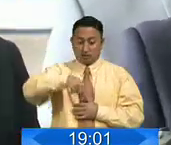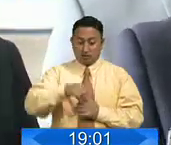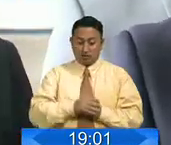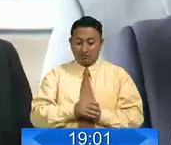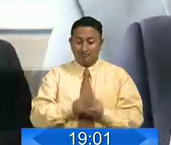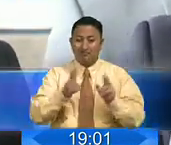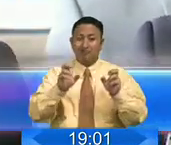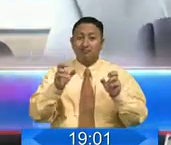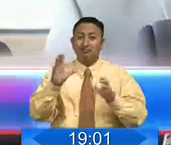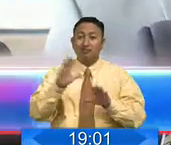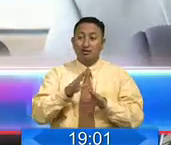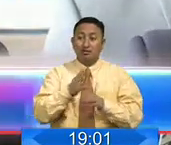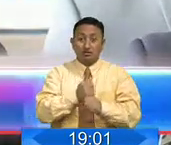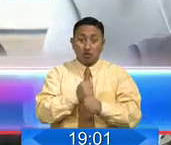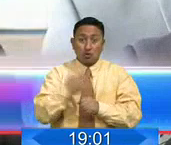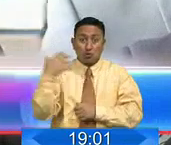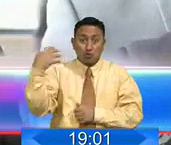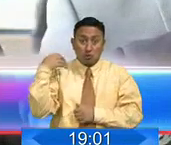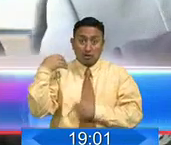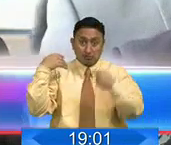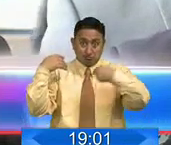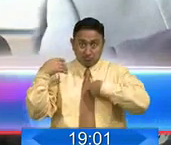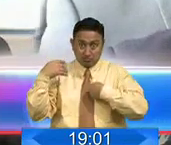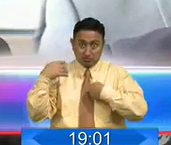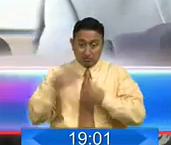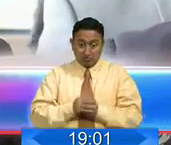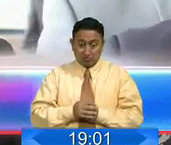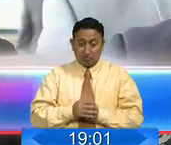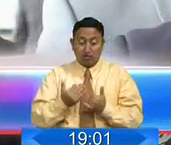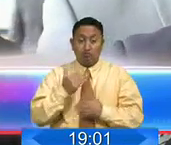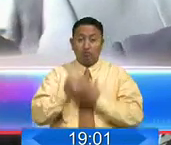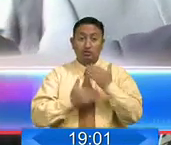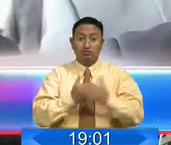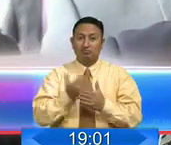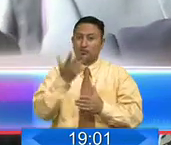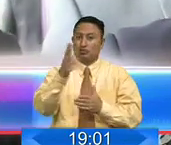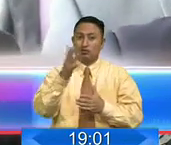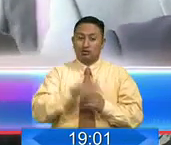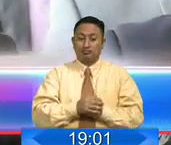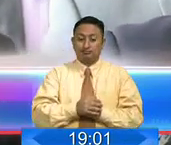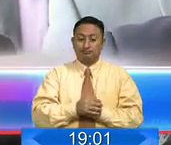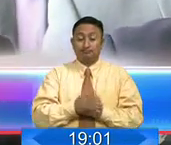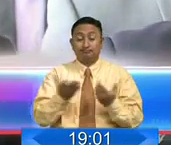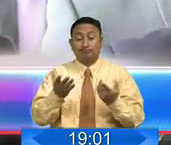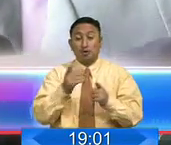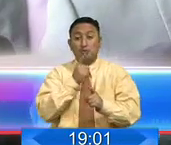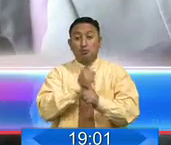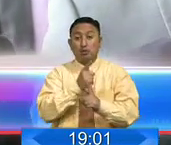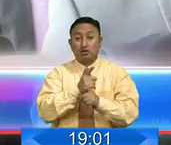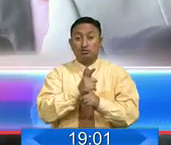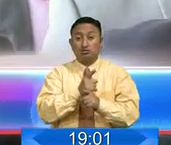tipo de garantías frente a este proceso y por ende me he